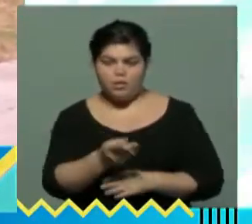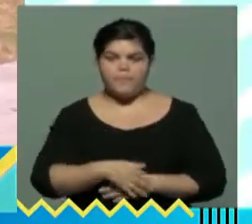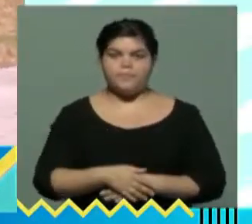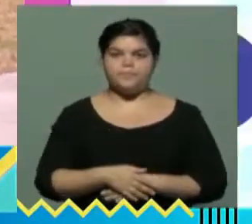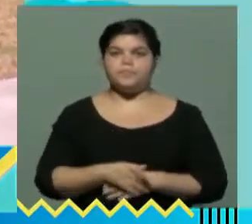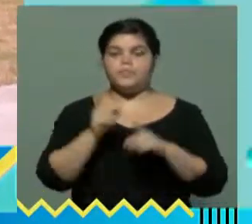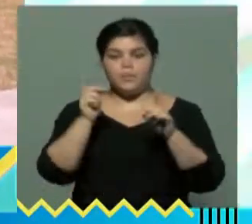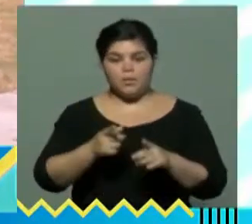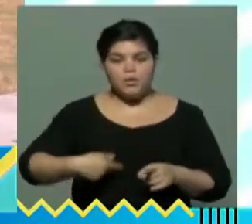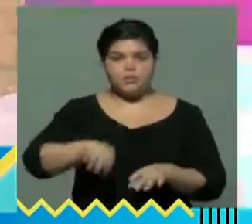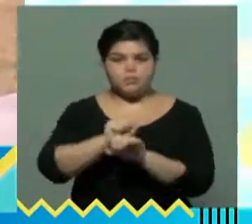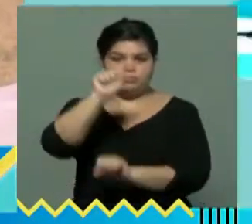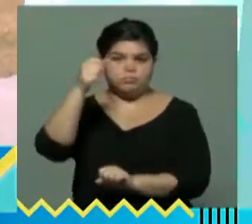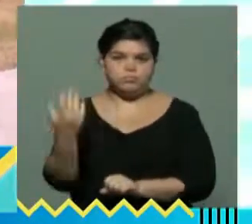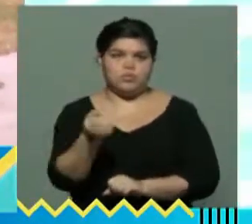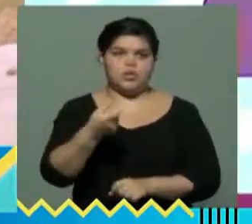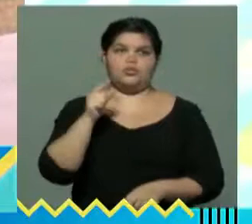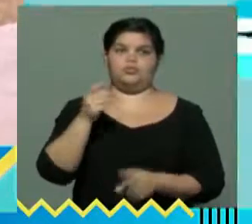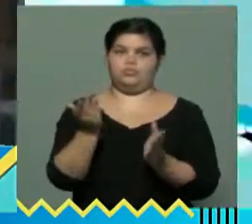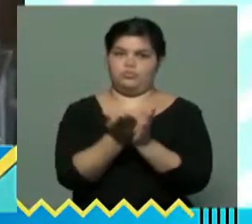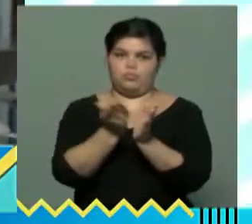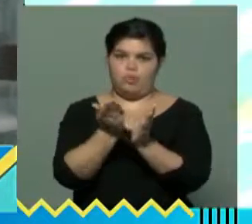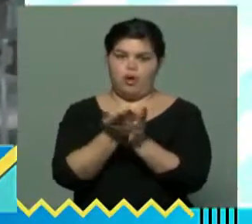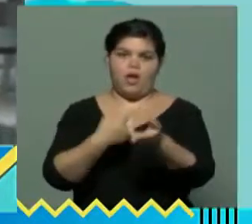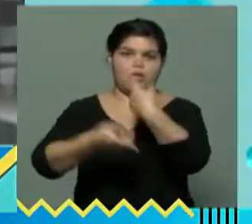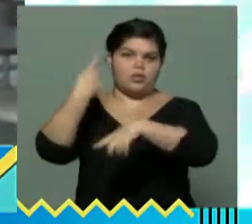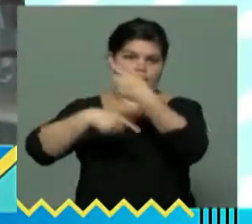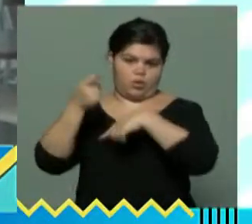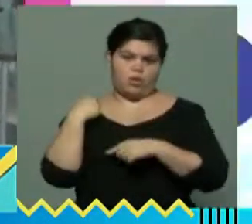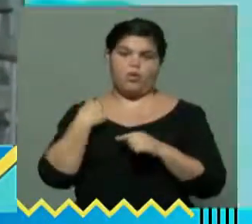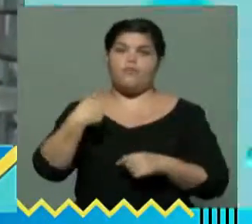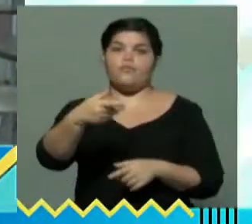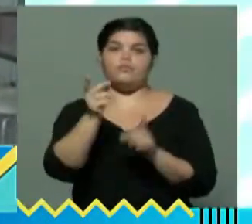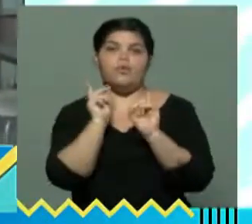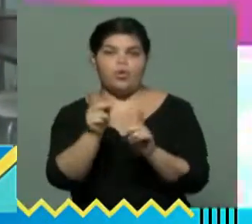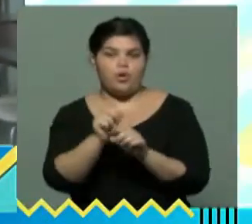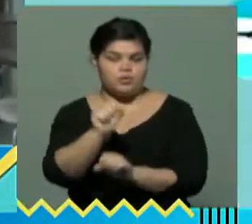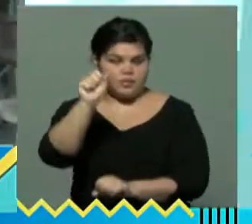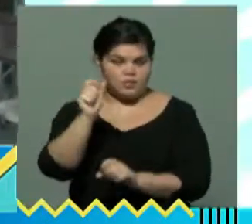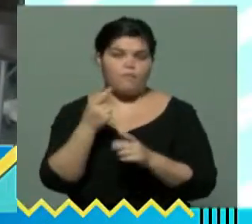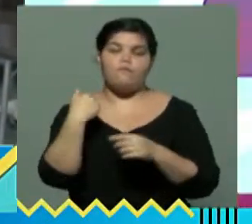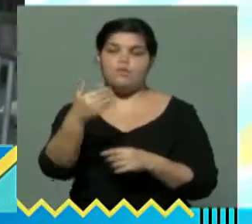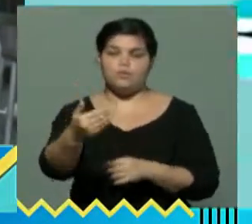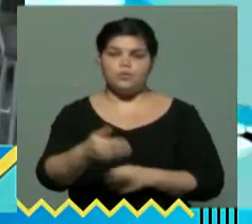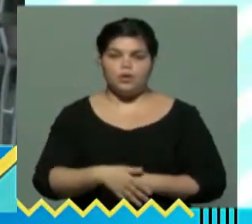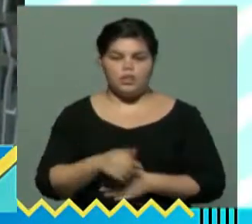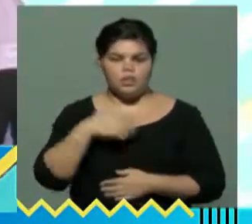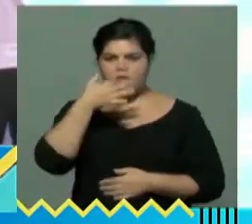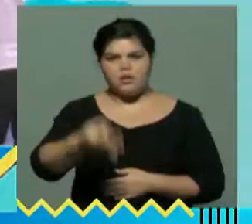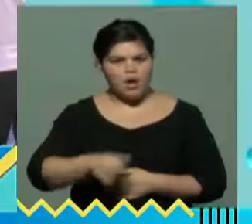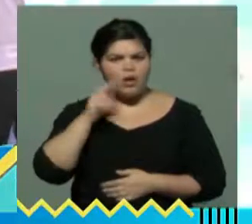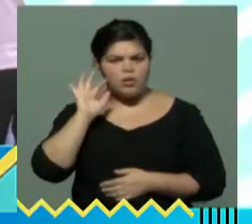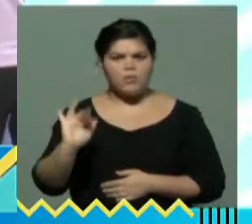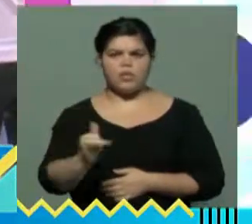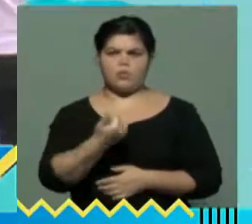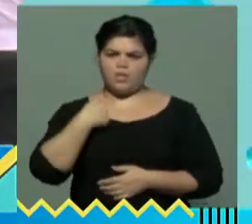nos recibimos como profesionales, yo estudio historia, voy a recibirme de docente, profesor, la realidad es que yo hoy veo que mi